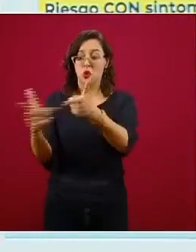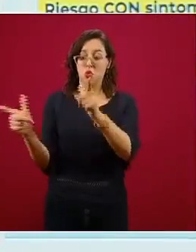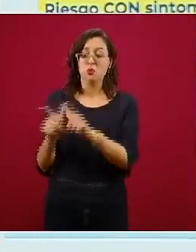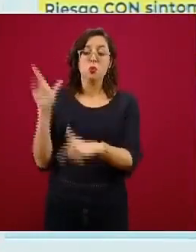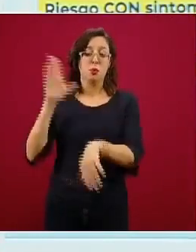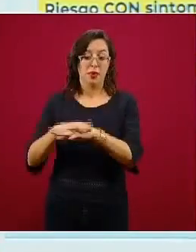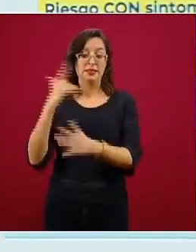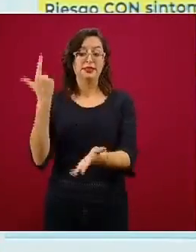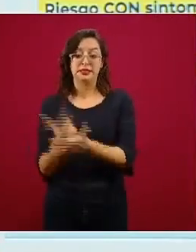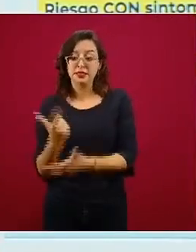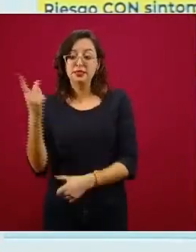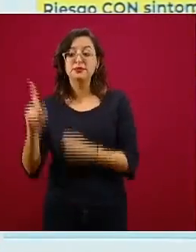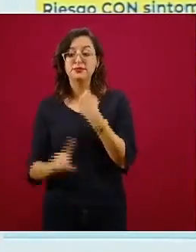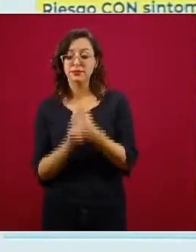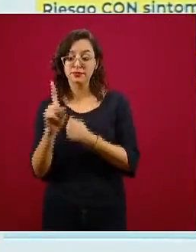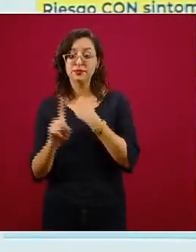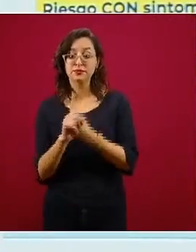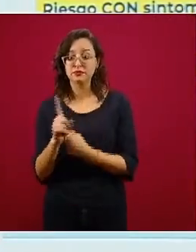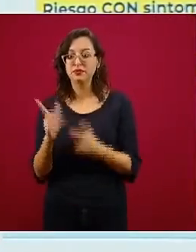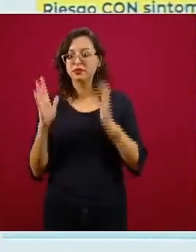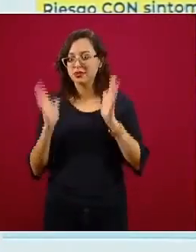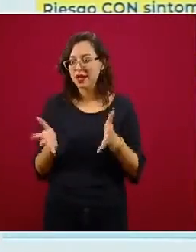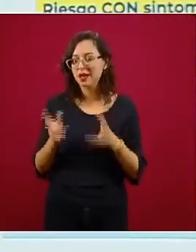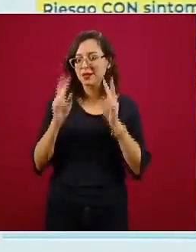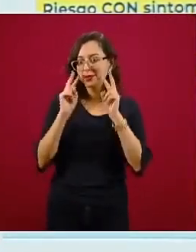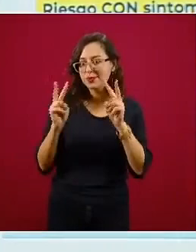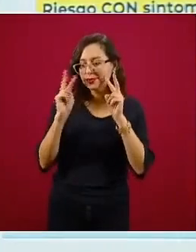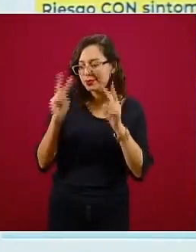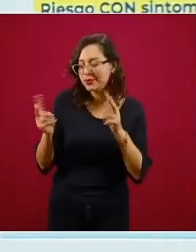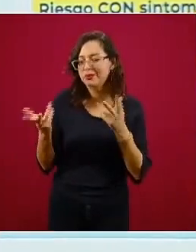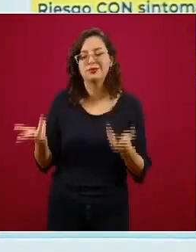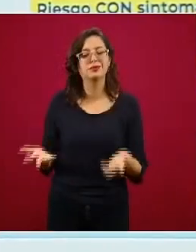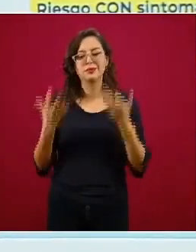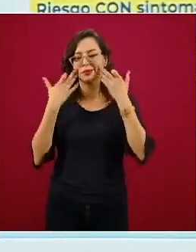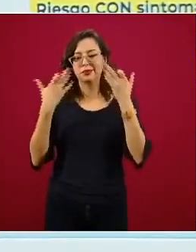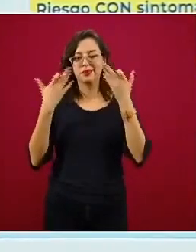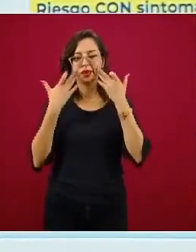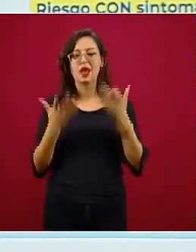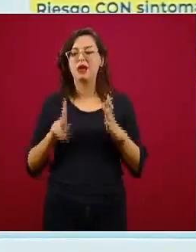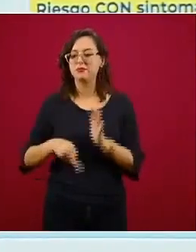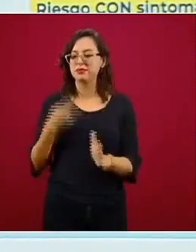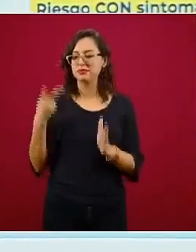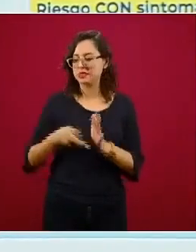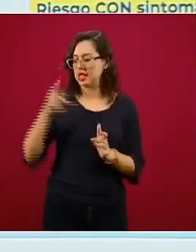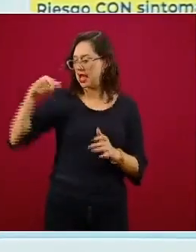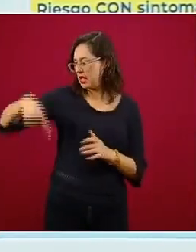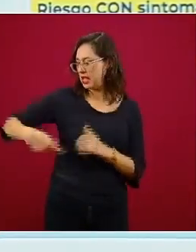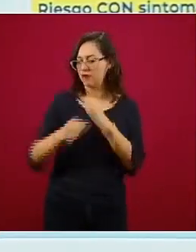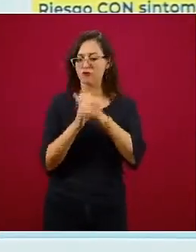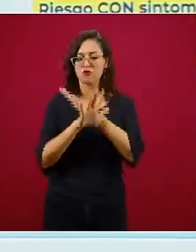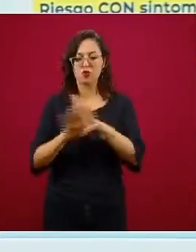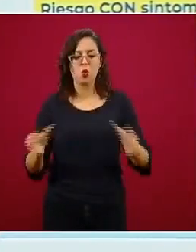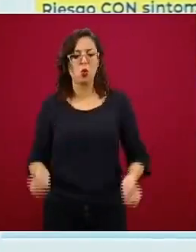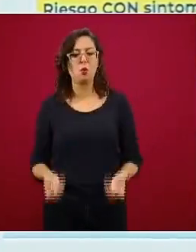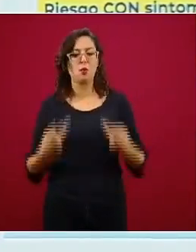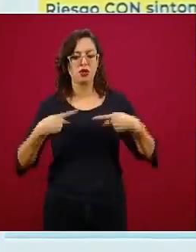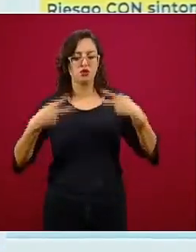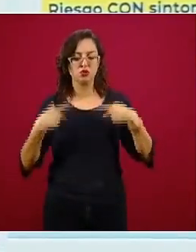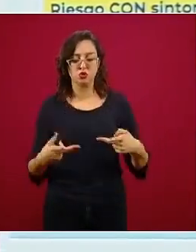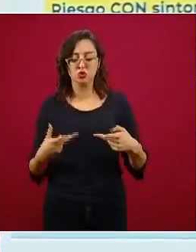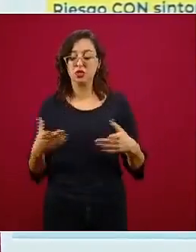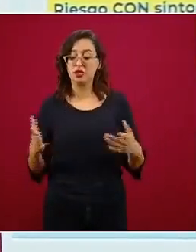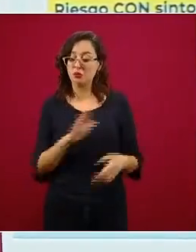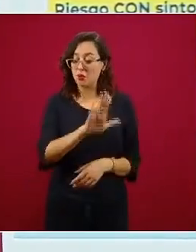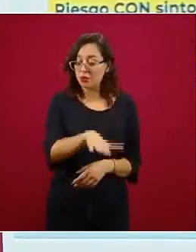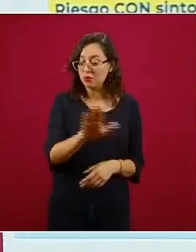de alto riesgo y lo hemos visto cuando el doctor López-Gatell o el doctor Alomía han presentado los datos de los factores de riesgo